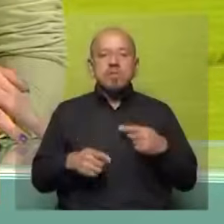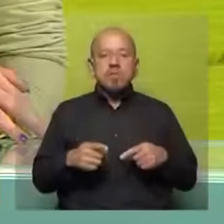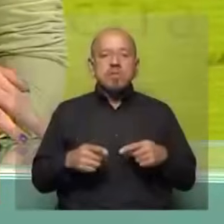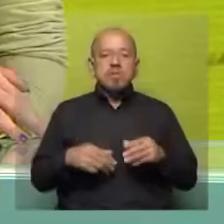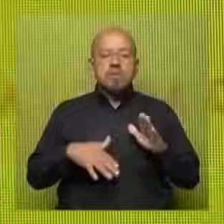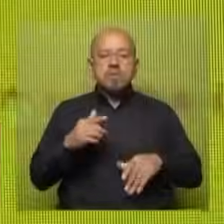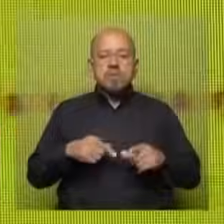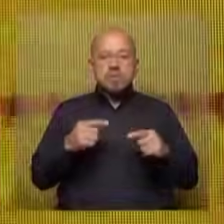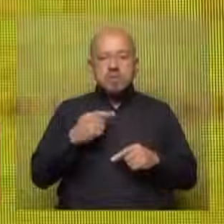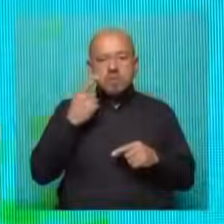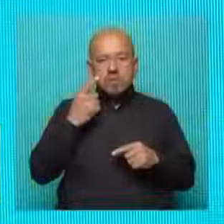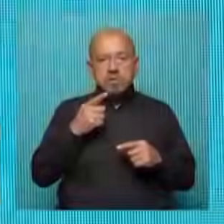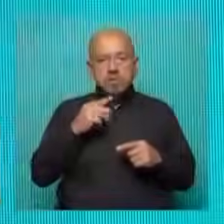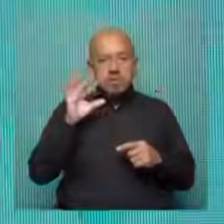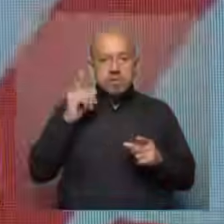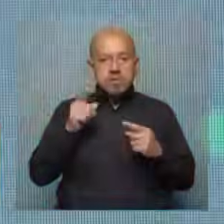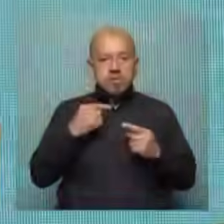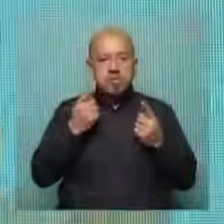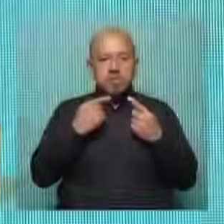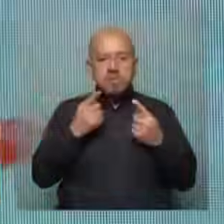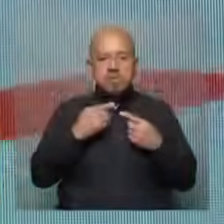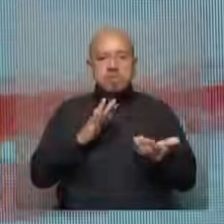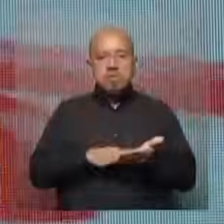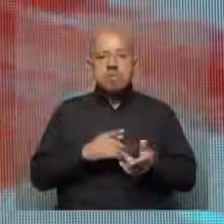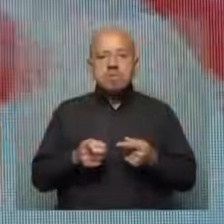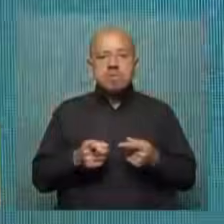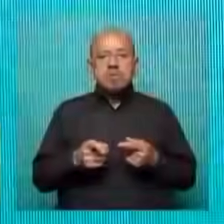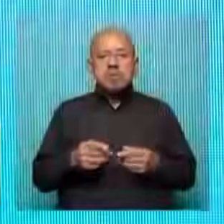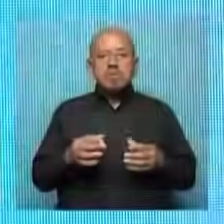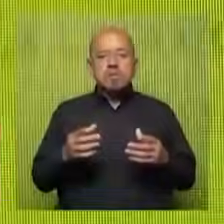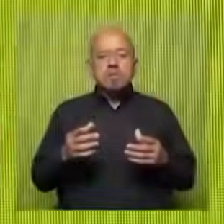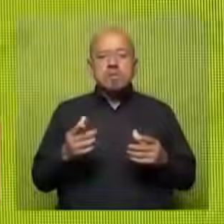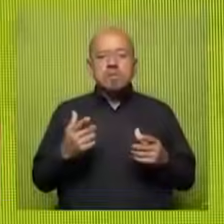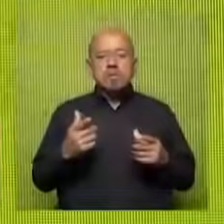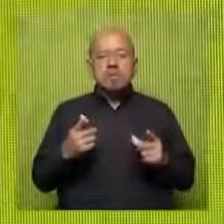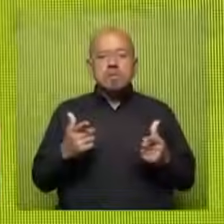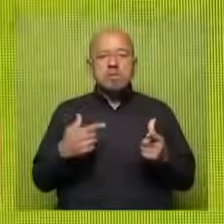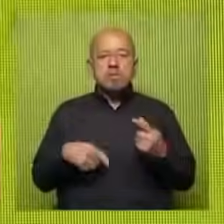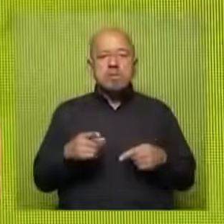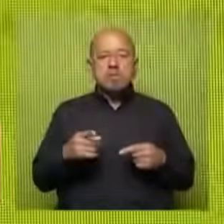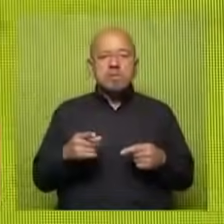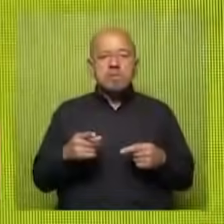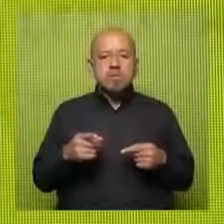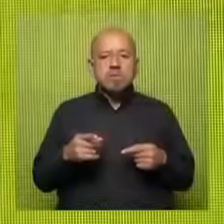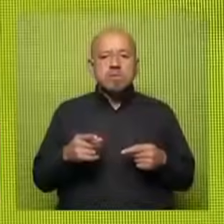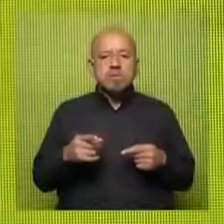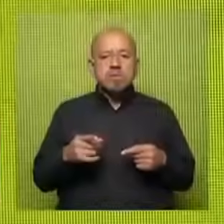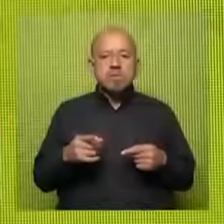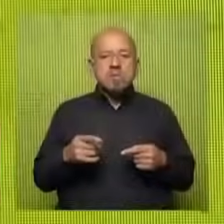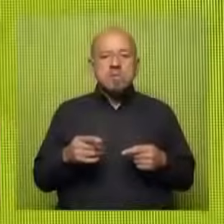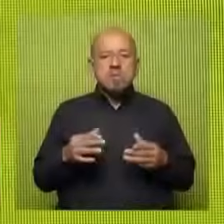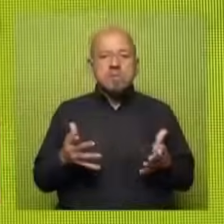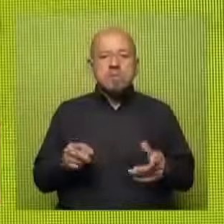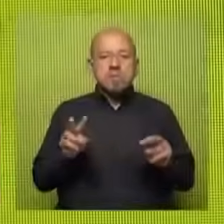veces escucha gente hablando que, nada, pensando que no hay mala intención, realmente lo que no es un conocimiento del